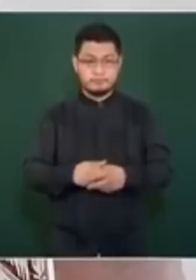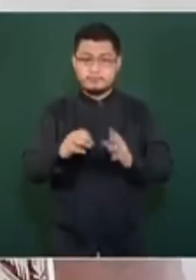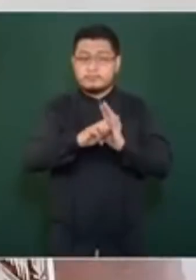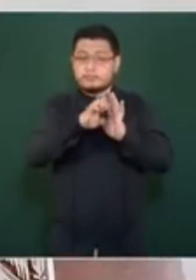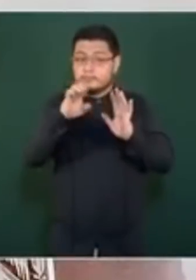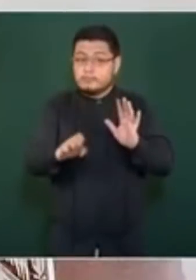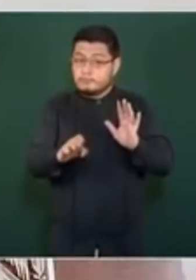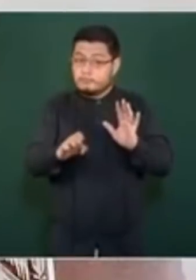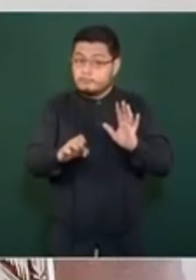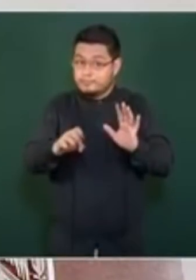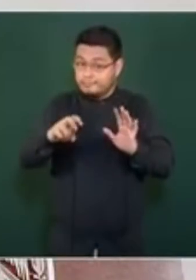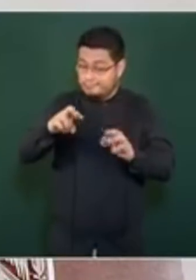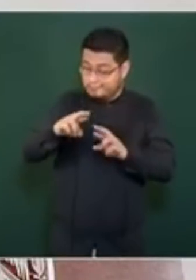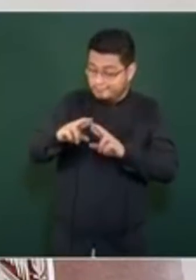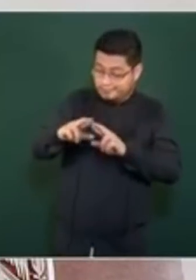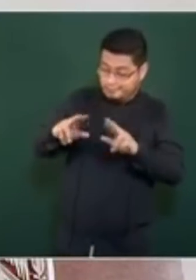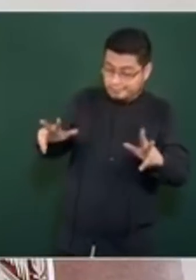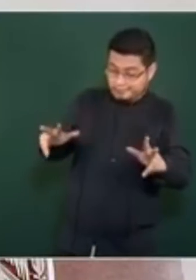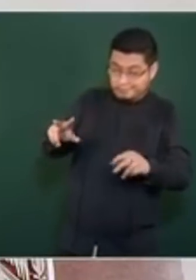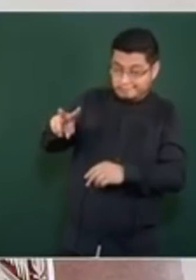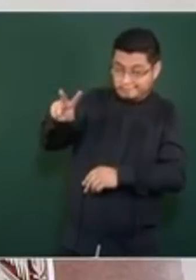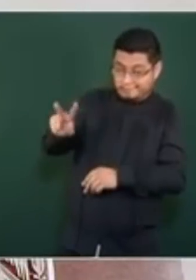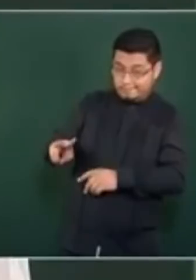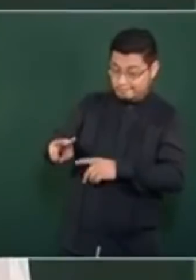sucedieron como están en el juicio,